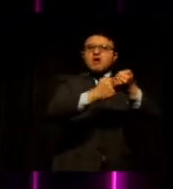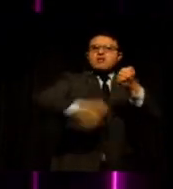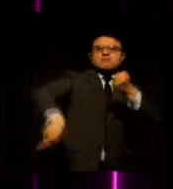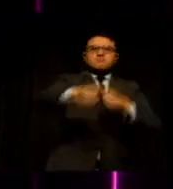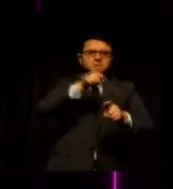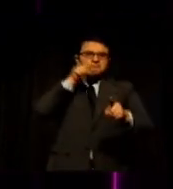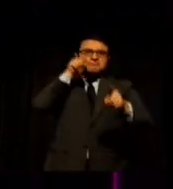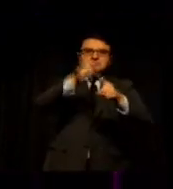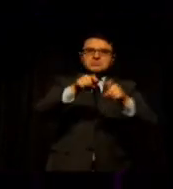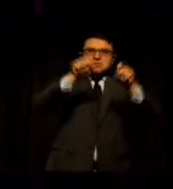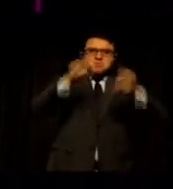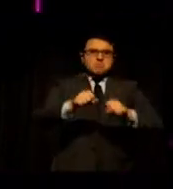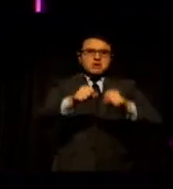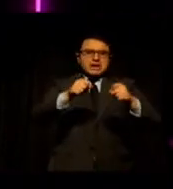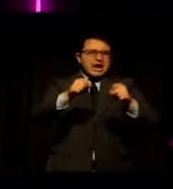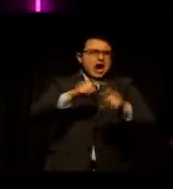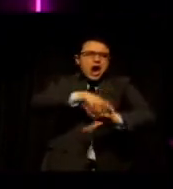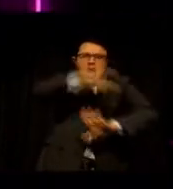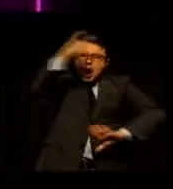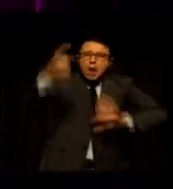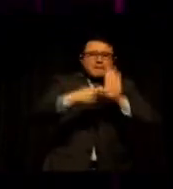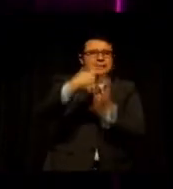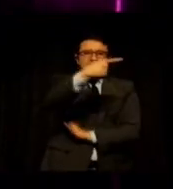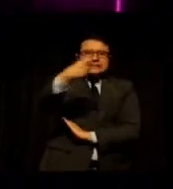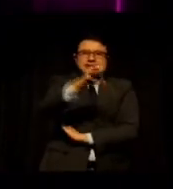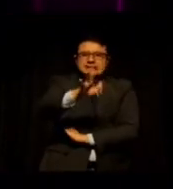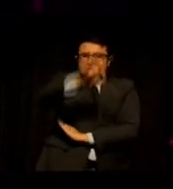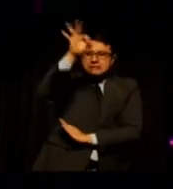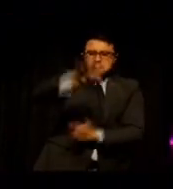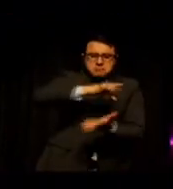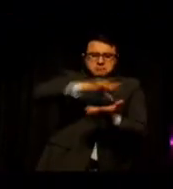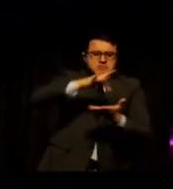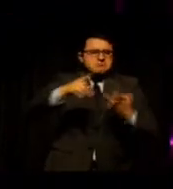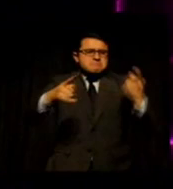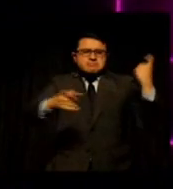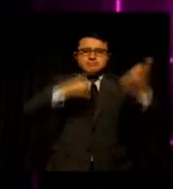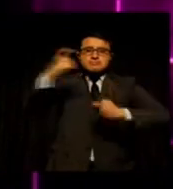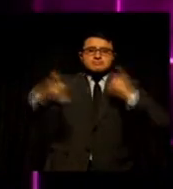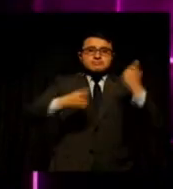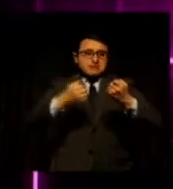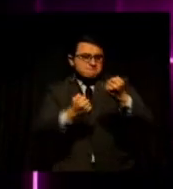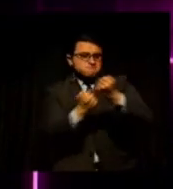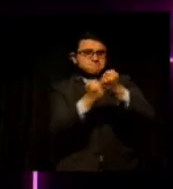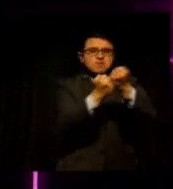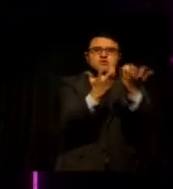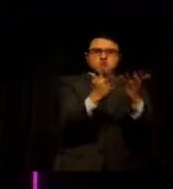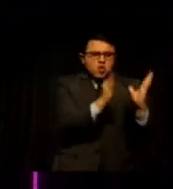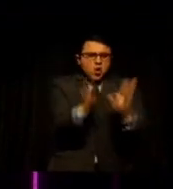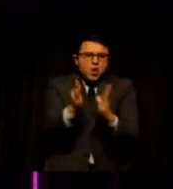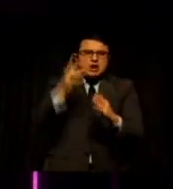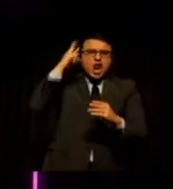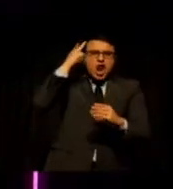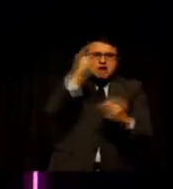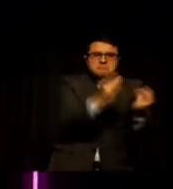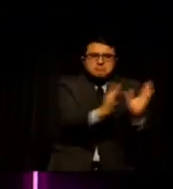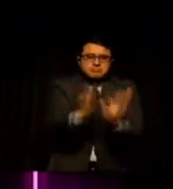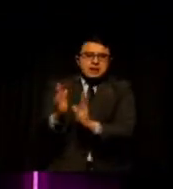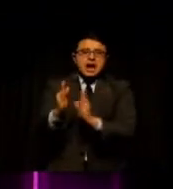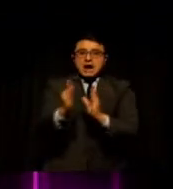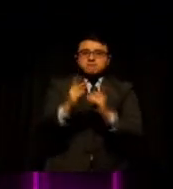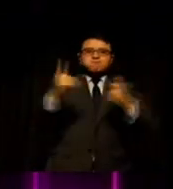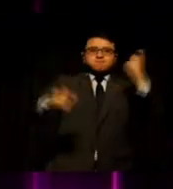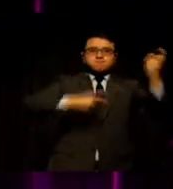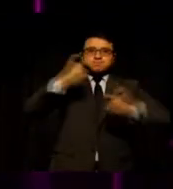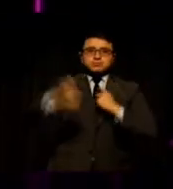de venta ciento por ciento digital facilitando también la logística pero en adición a eso también algo fundamental